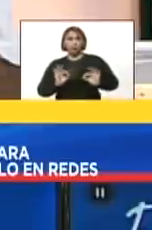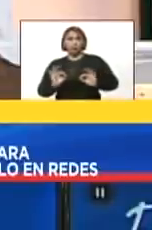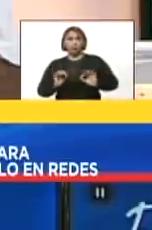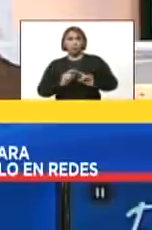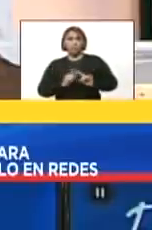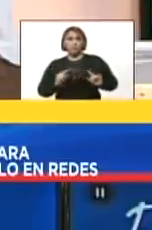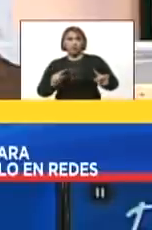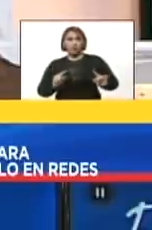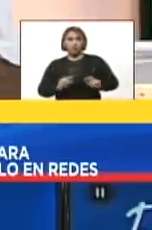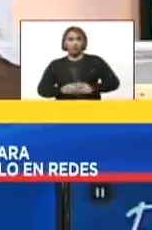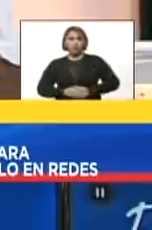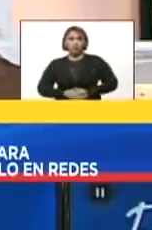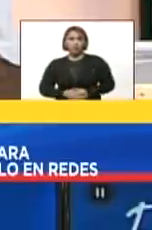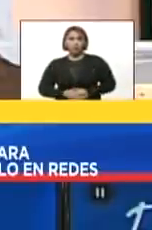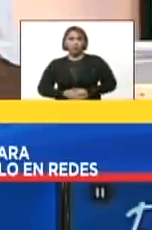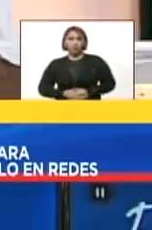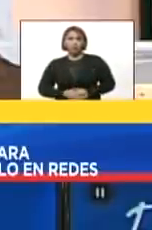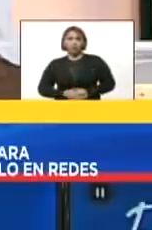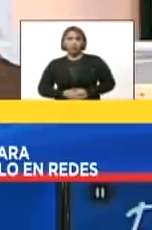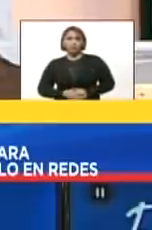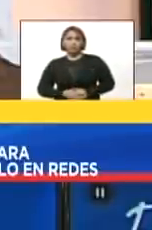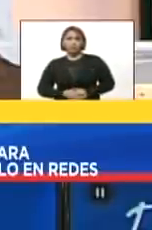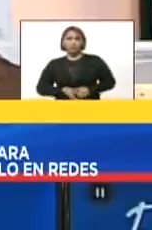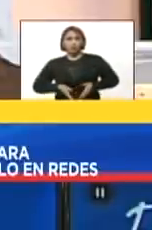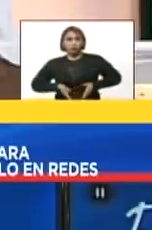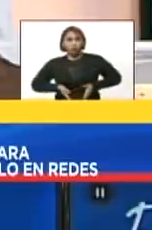para hacer su parto